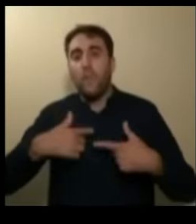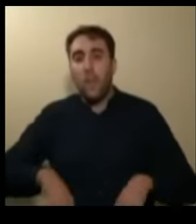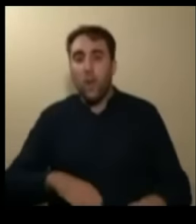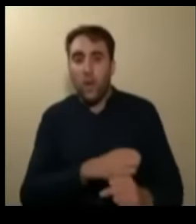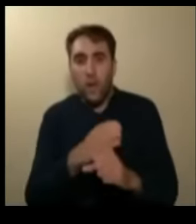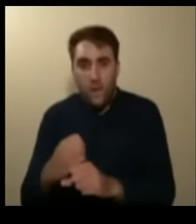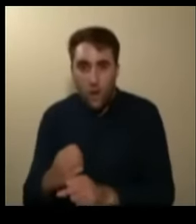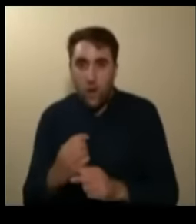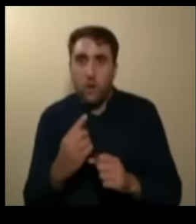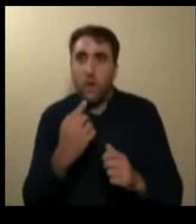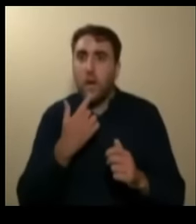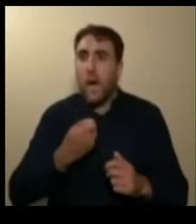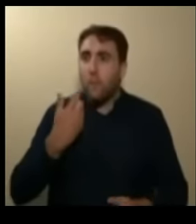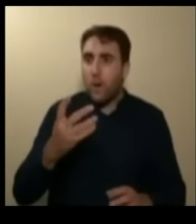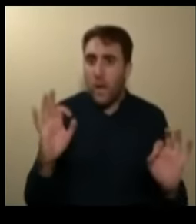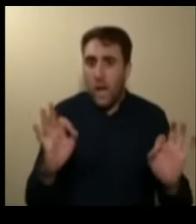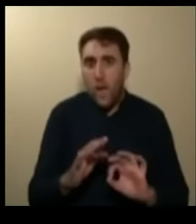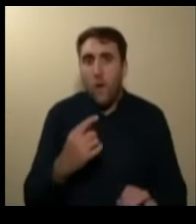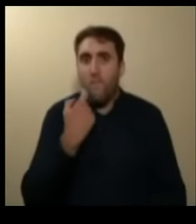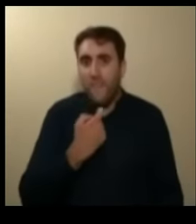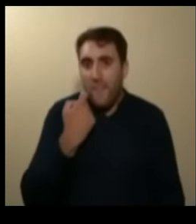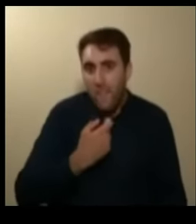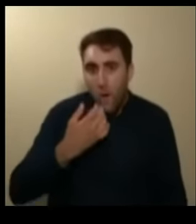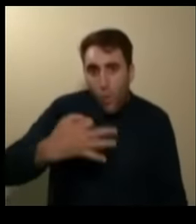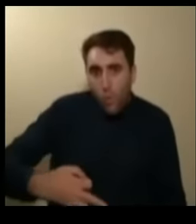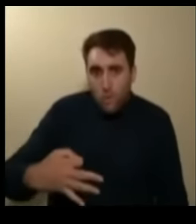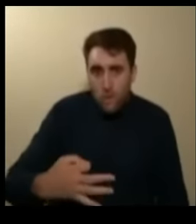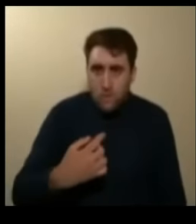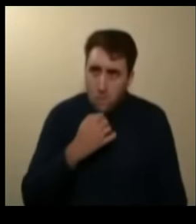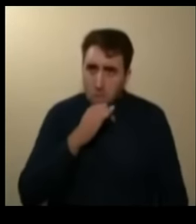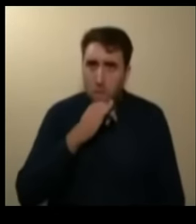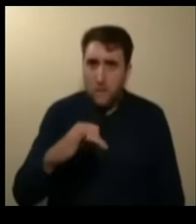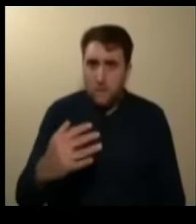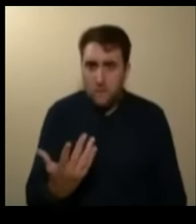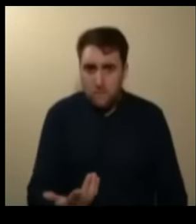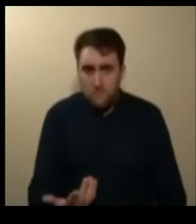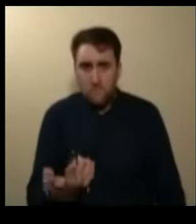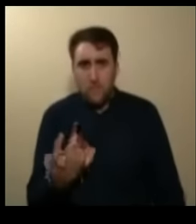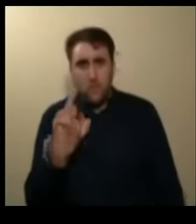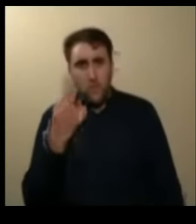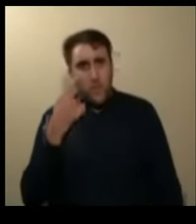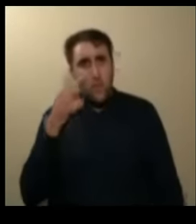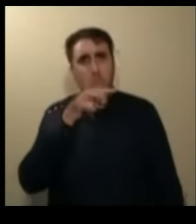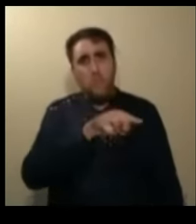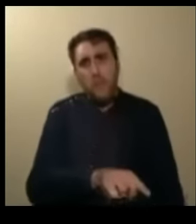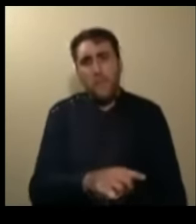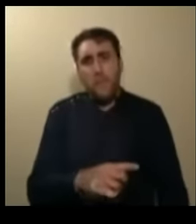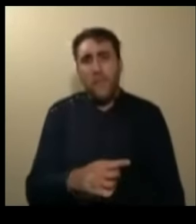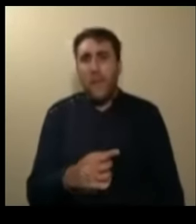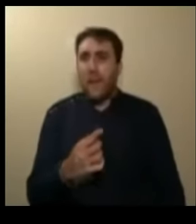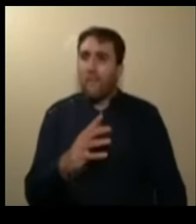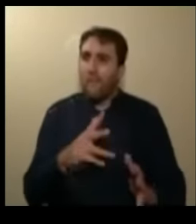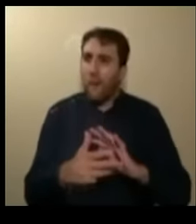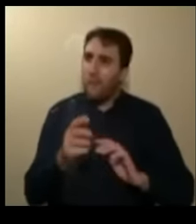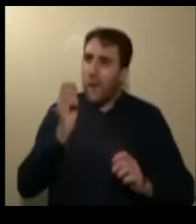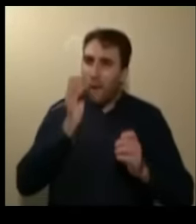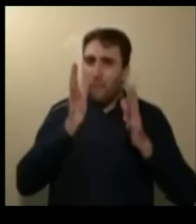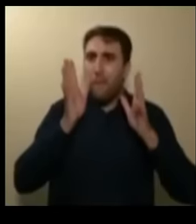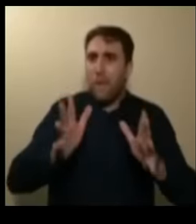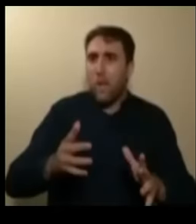algún tipo de incumplimiento del empleador. Así que entonces, no le quitemos, no generemos alarma, que es